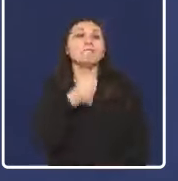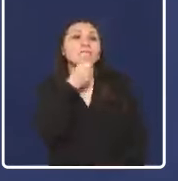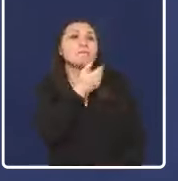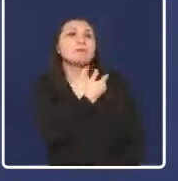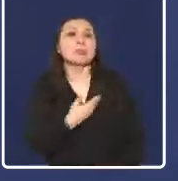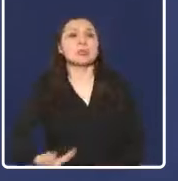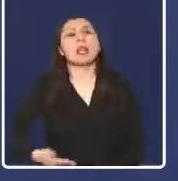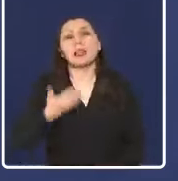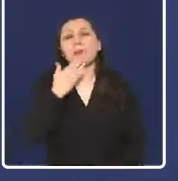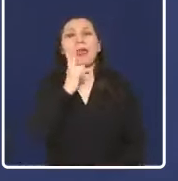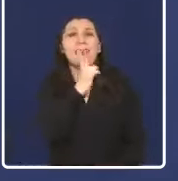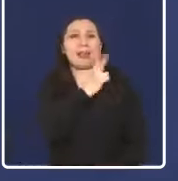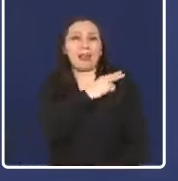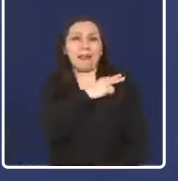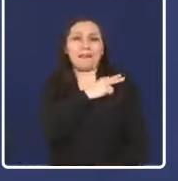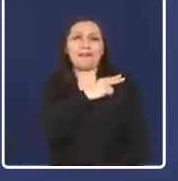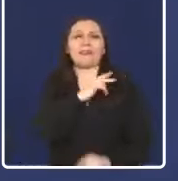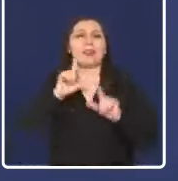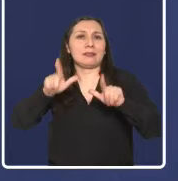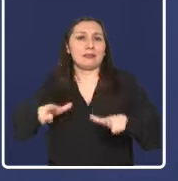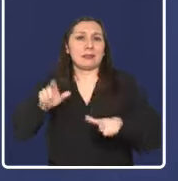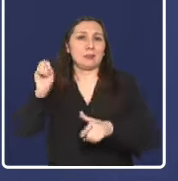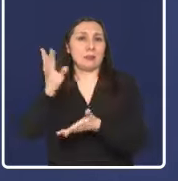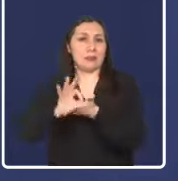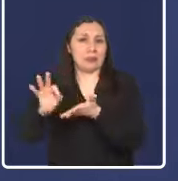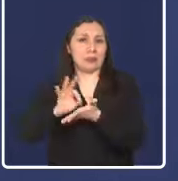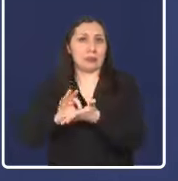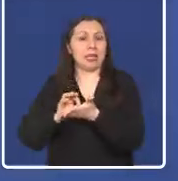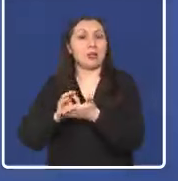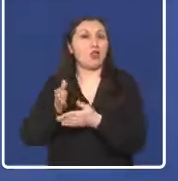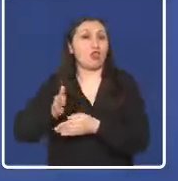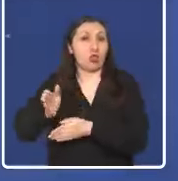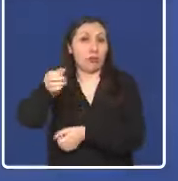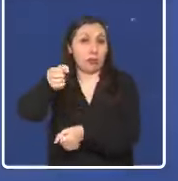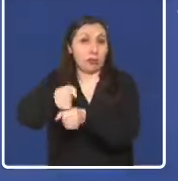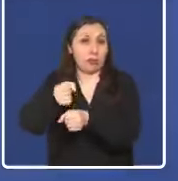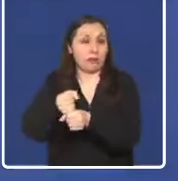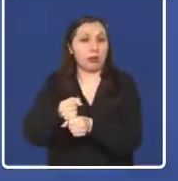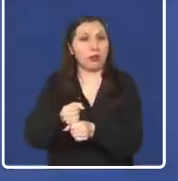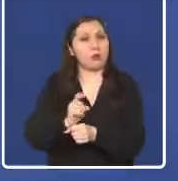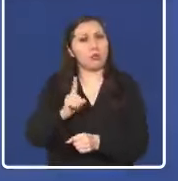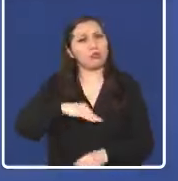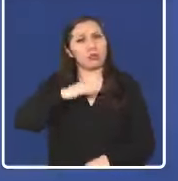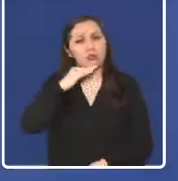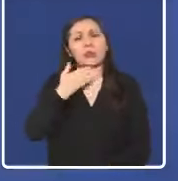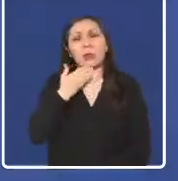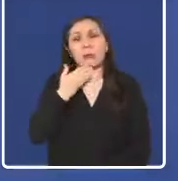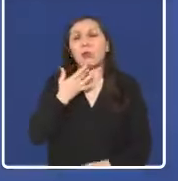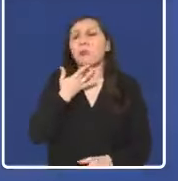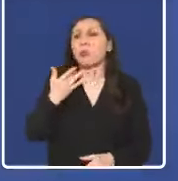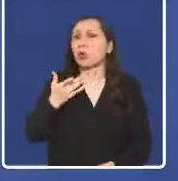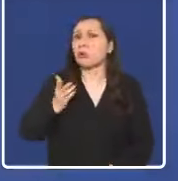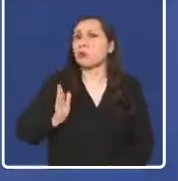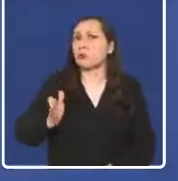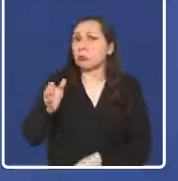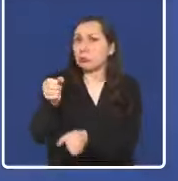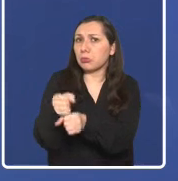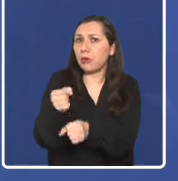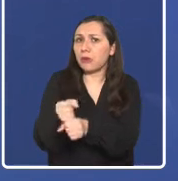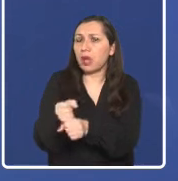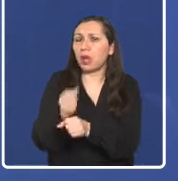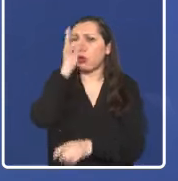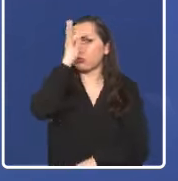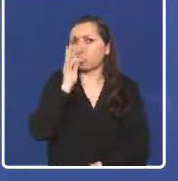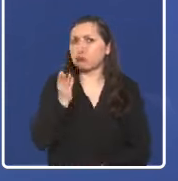preguntar respecto al jefe de gabinete del ex subsecretario Monsalve, que todavía sigue en sus funciones, si no es suficiente también para, o por qué continúa finalmente en